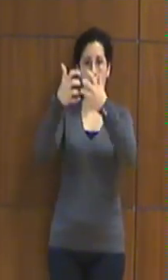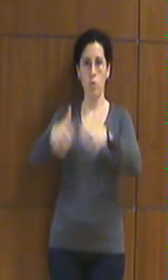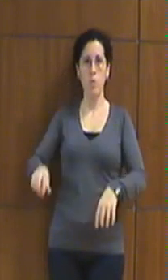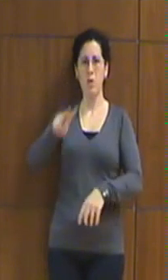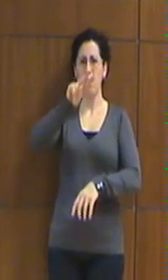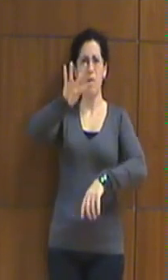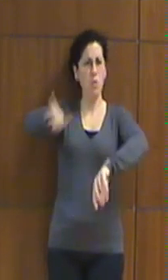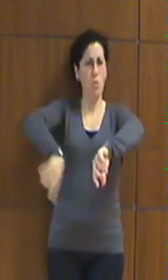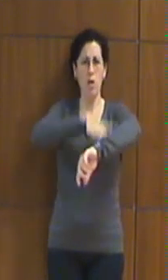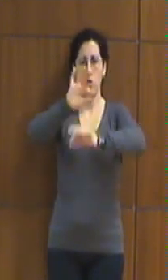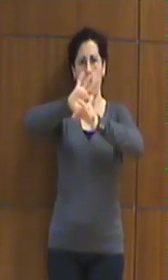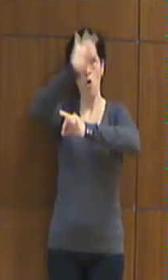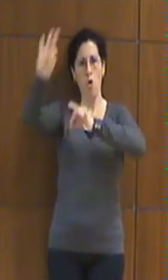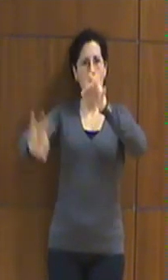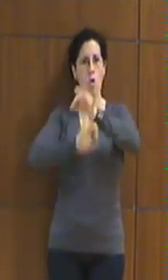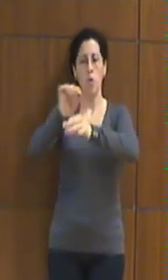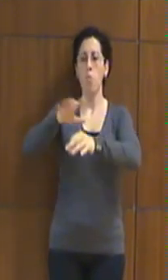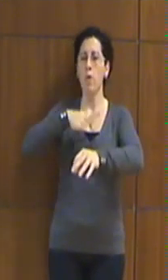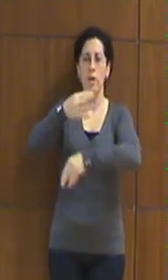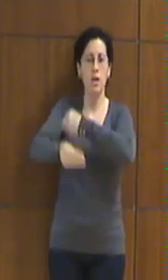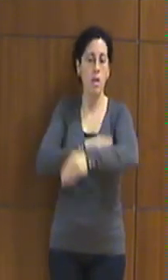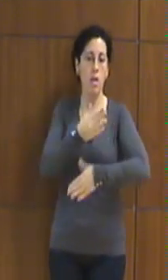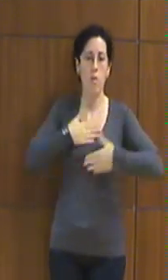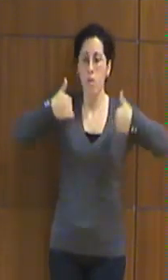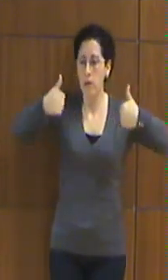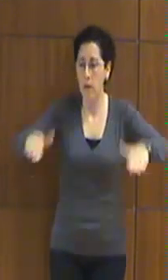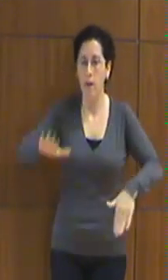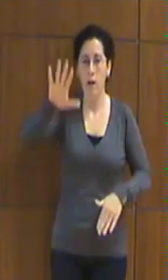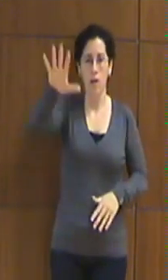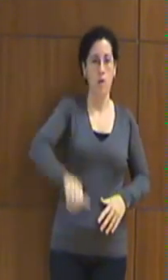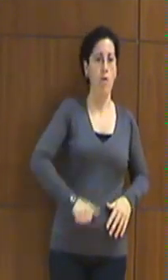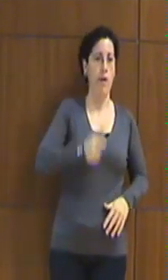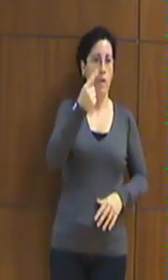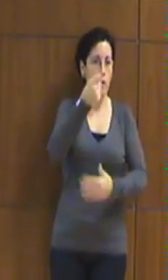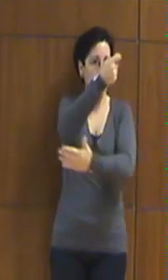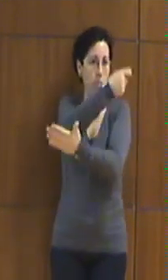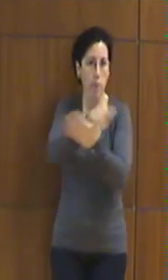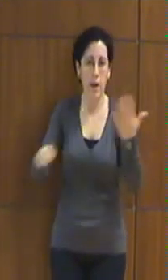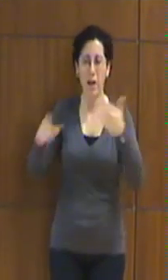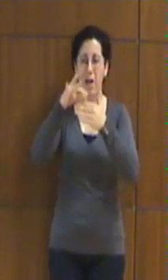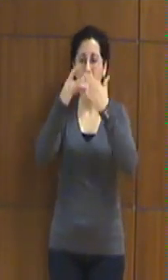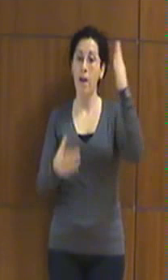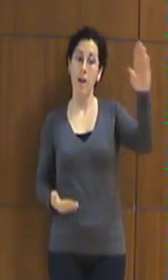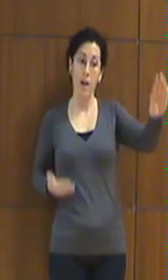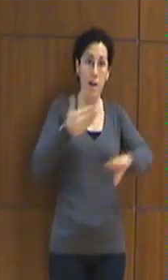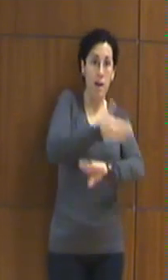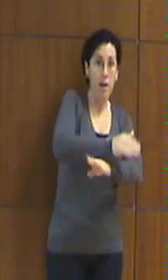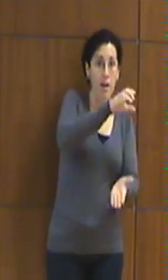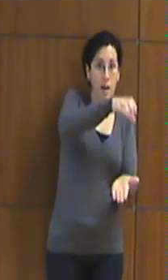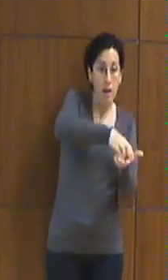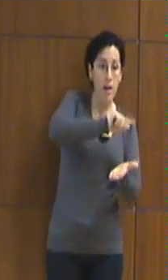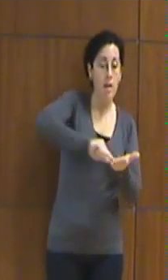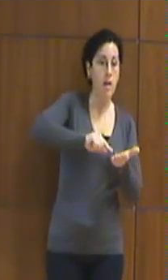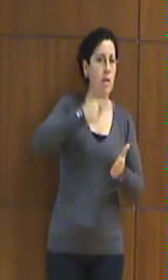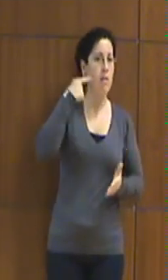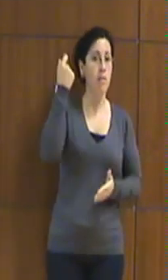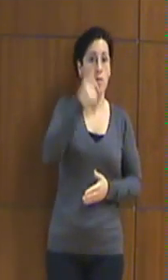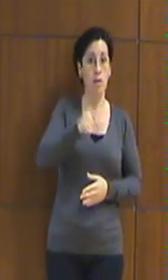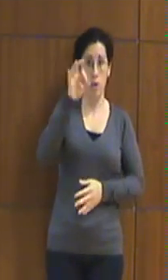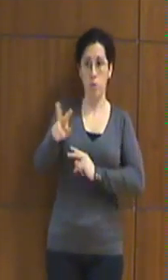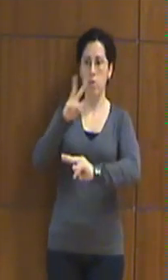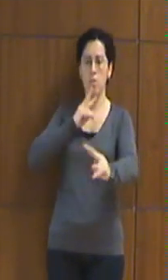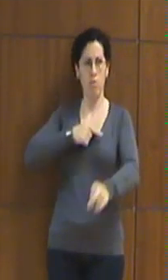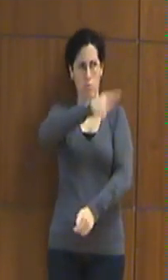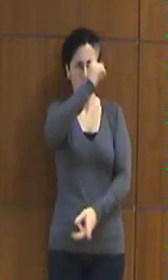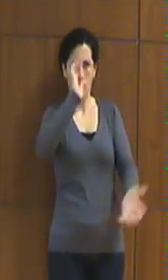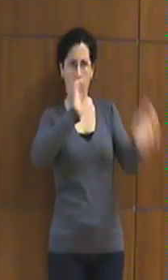24 horas en el que va a poder hacer operaciones y que va a poder sacar dinero sin necesidad de acceder a la sucursal, te diría que, bueno, estás loco, ¿no? Y de hecho, nosotros